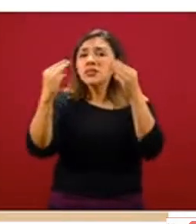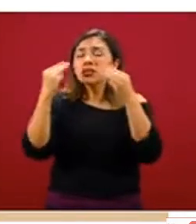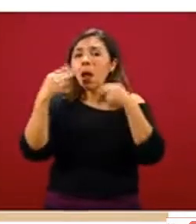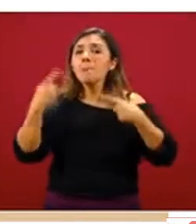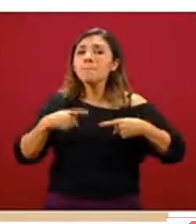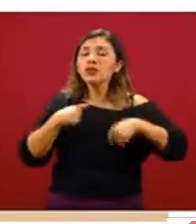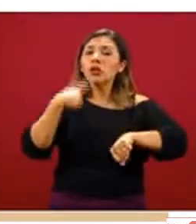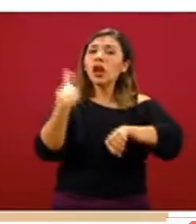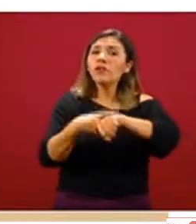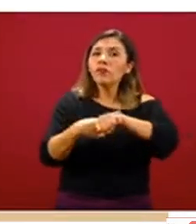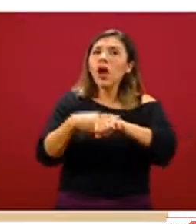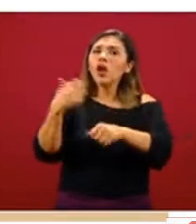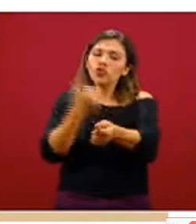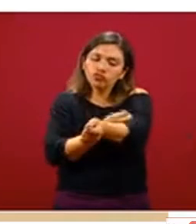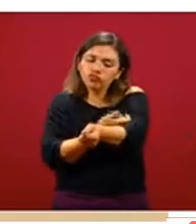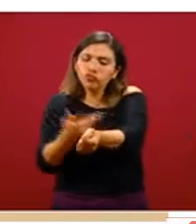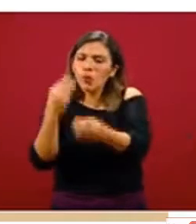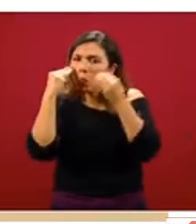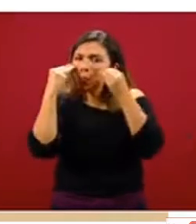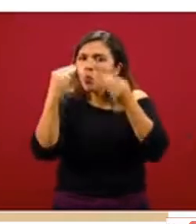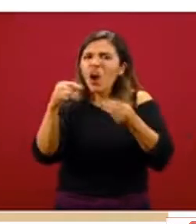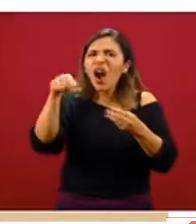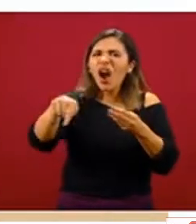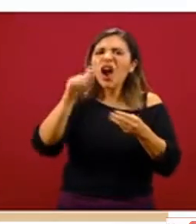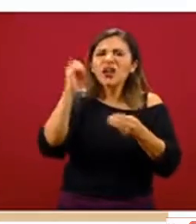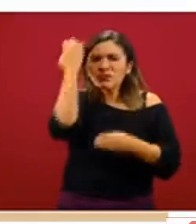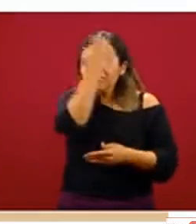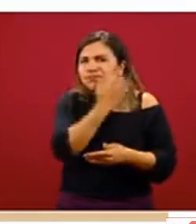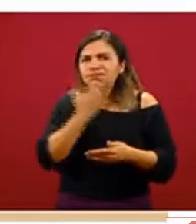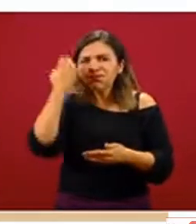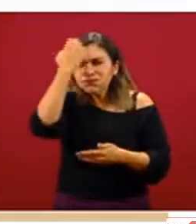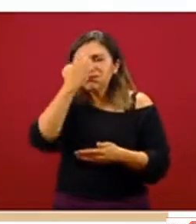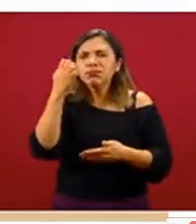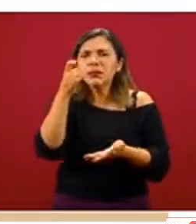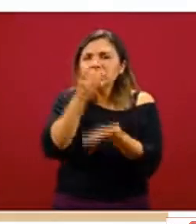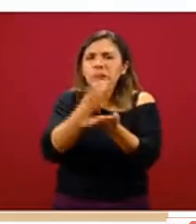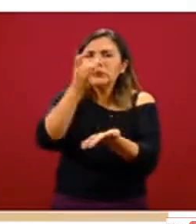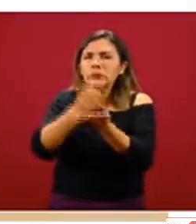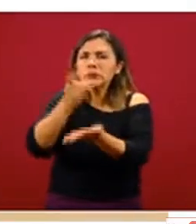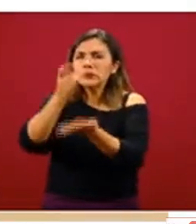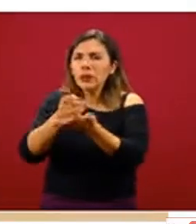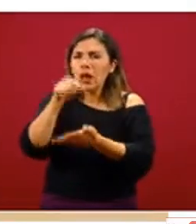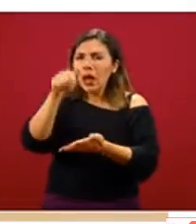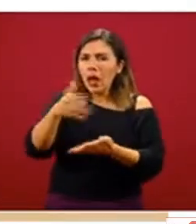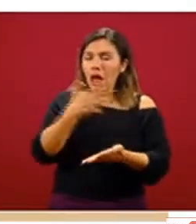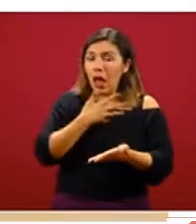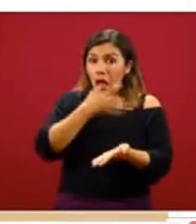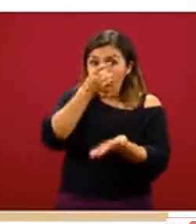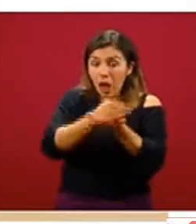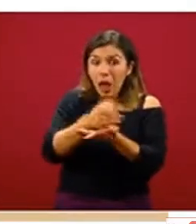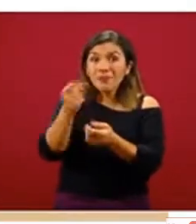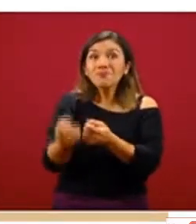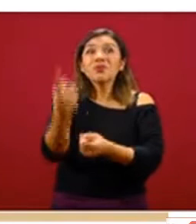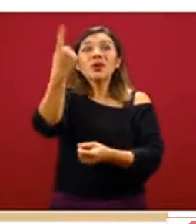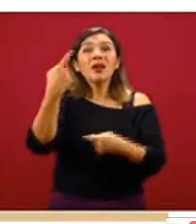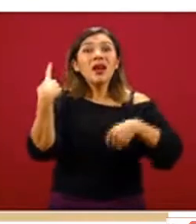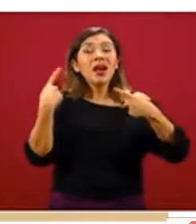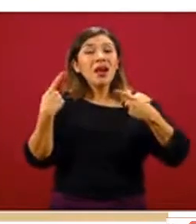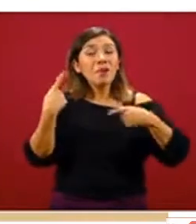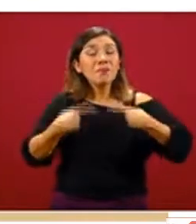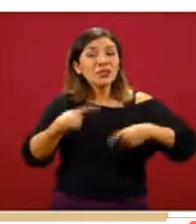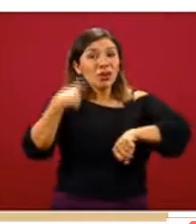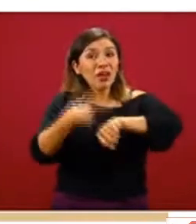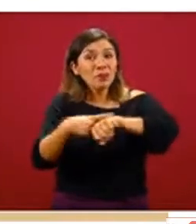pacientes donde se toman muestras y se empiezan a identificar. Si ya se identifica un brote de